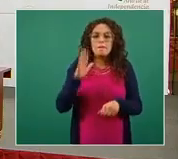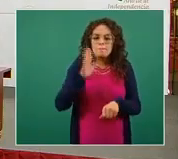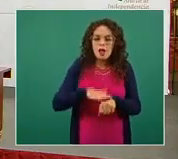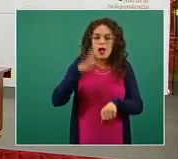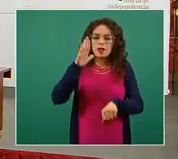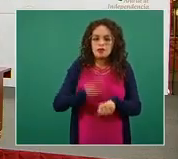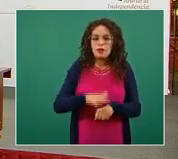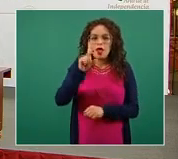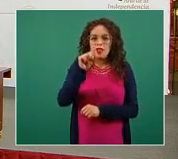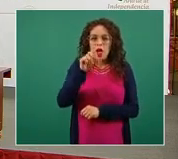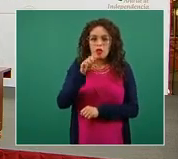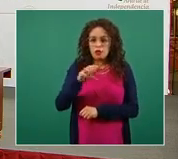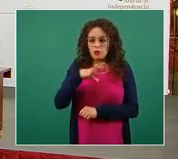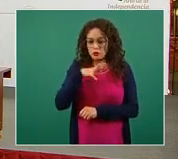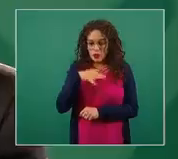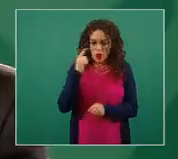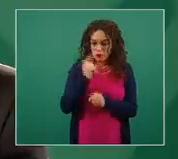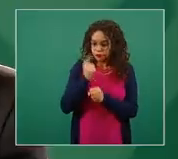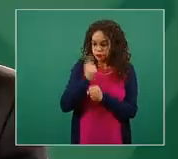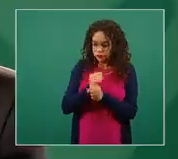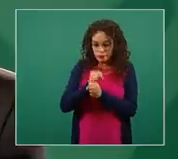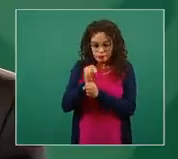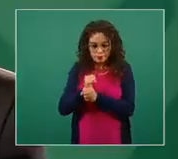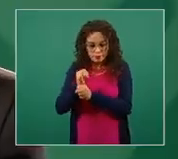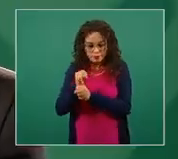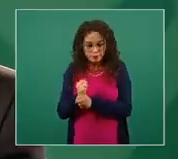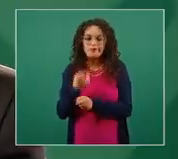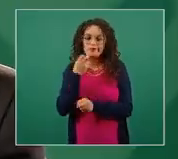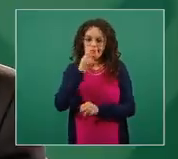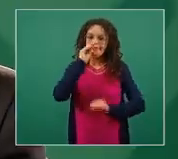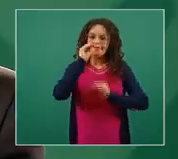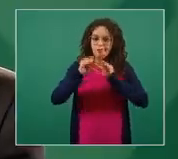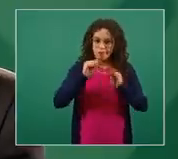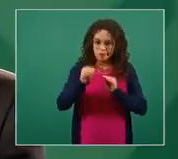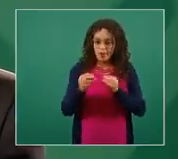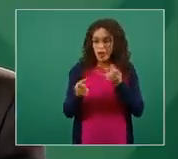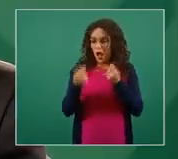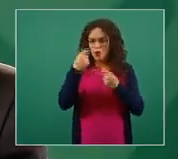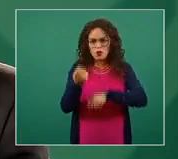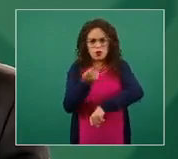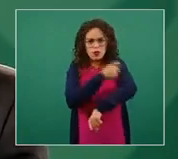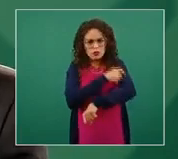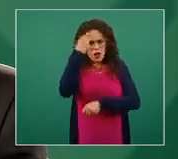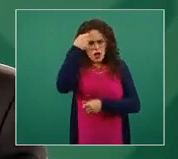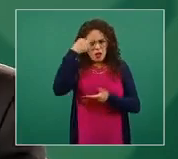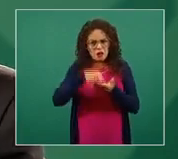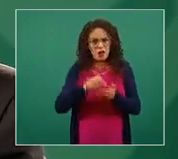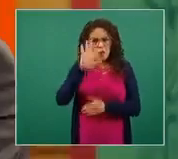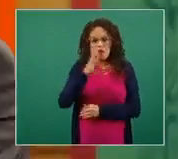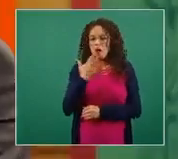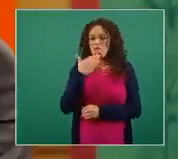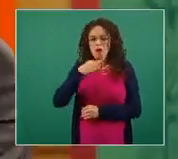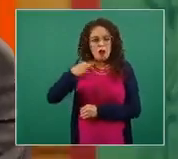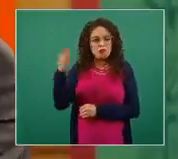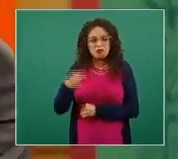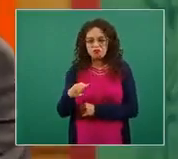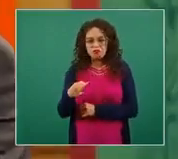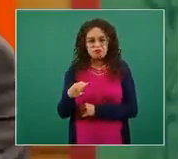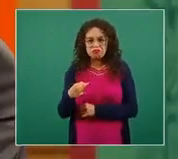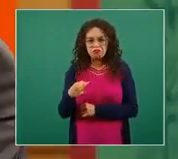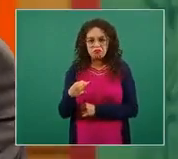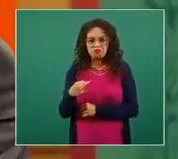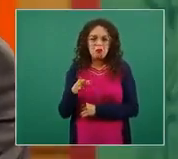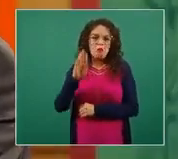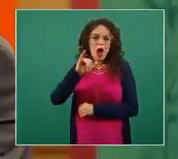datos. Algunas vacunas hoy parecen tener baja eficacia, pero no hay que desarrollar un prejuicio contra ellas